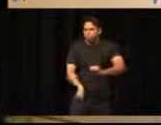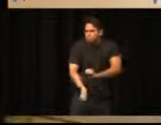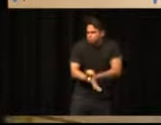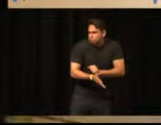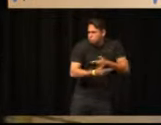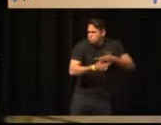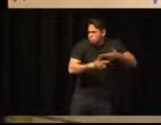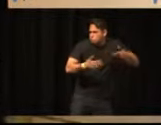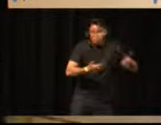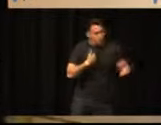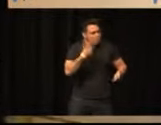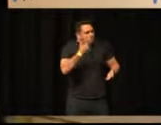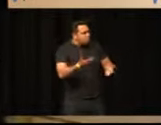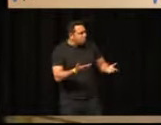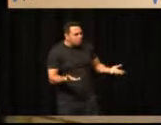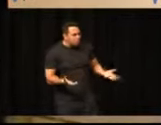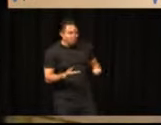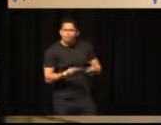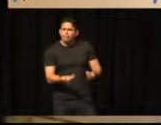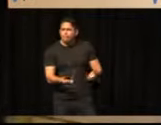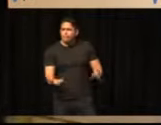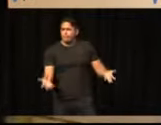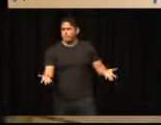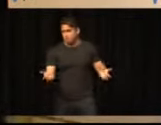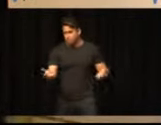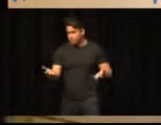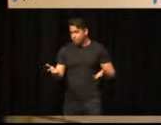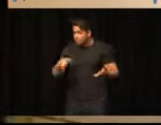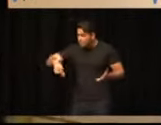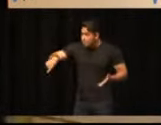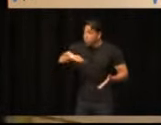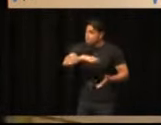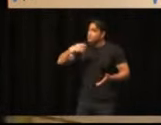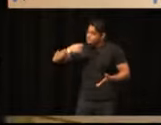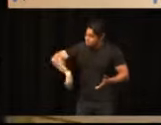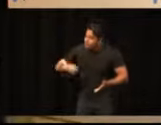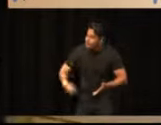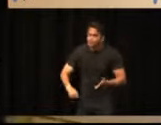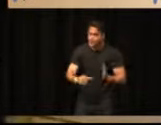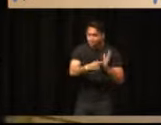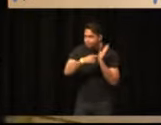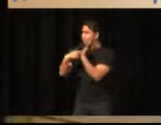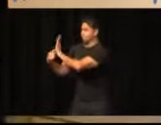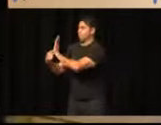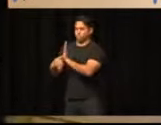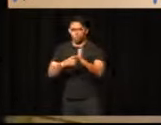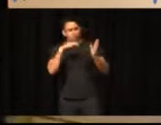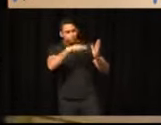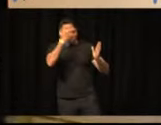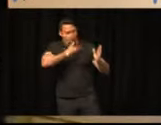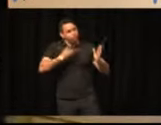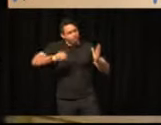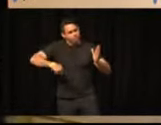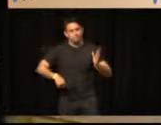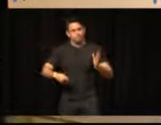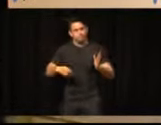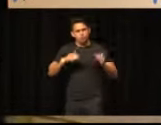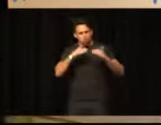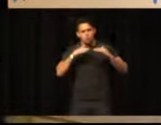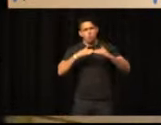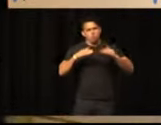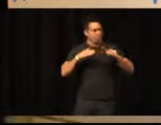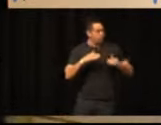proporción de pocos resultados, que los pocos resultados van menguando. Entonces, yo, Andrés,